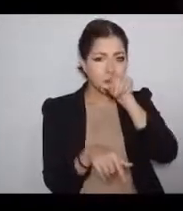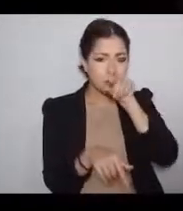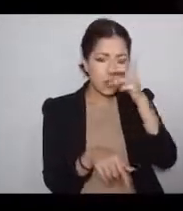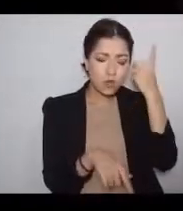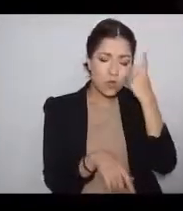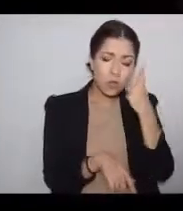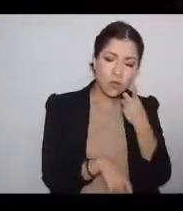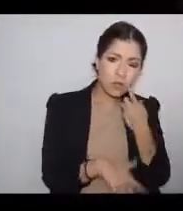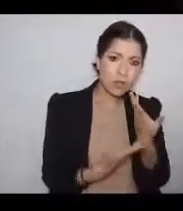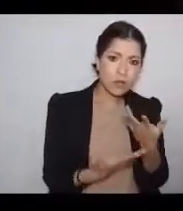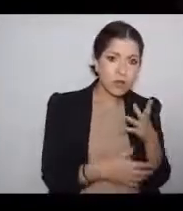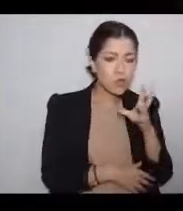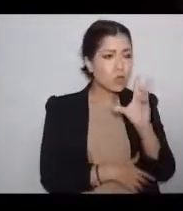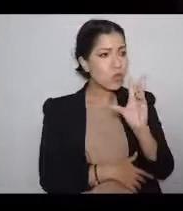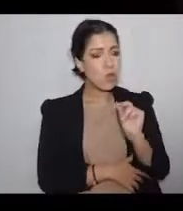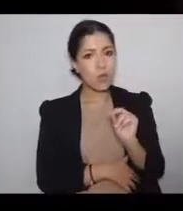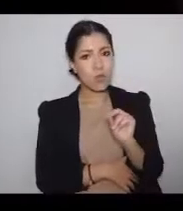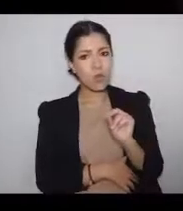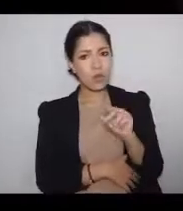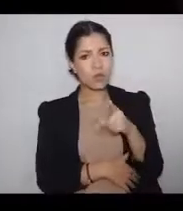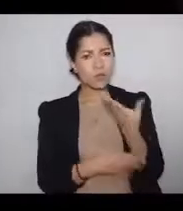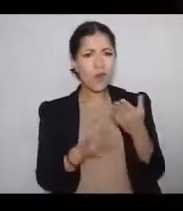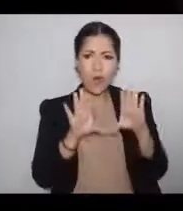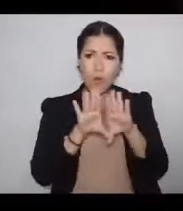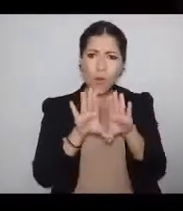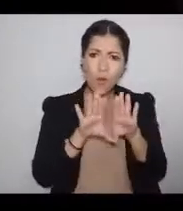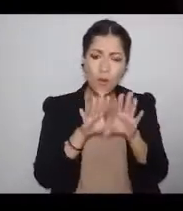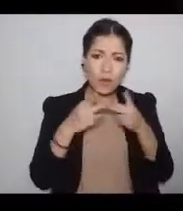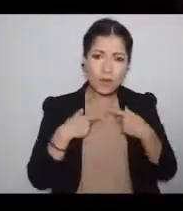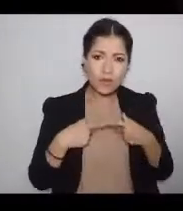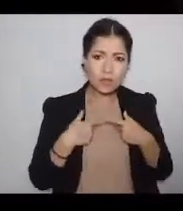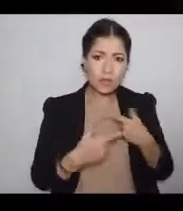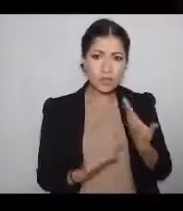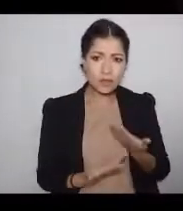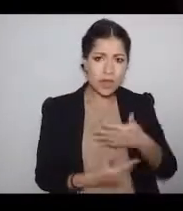sino que los astrónomos supieran que eso iba a suceder.